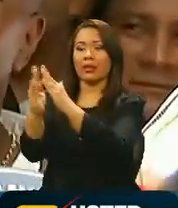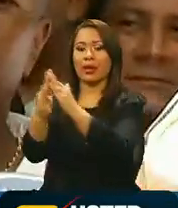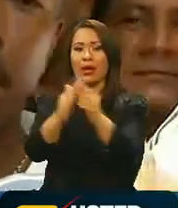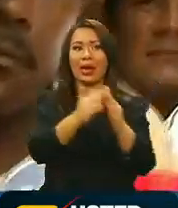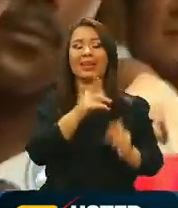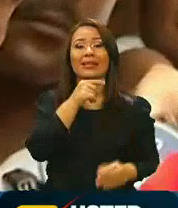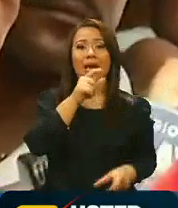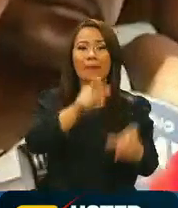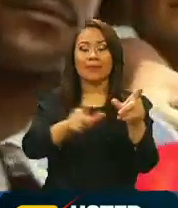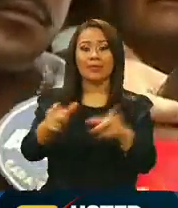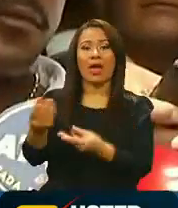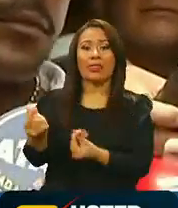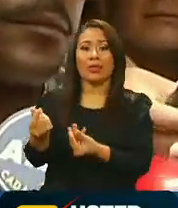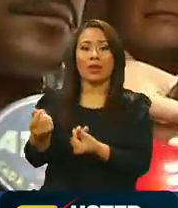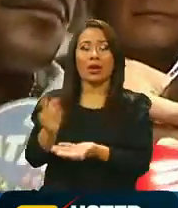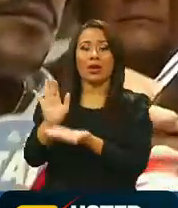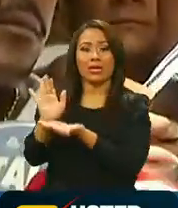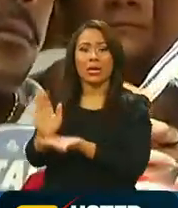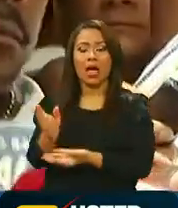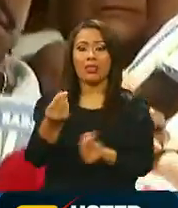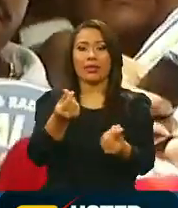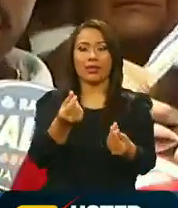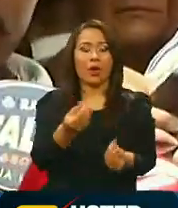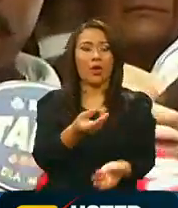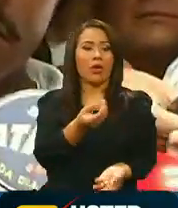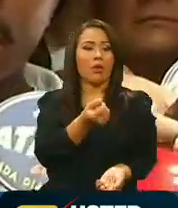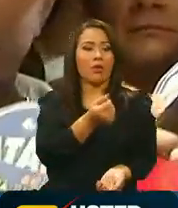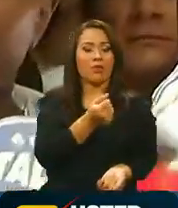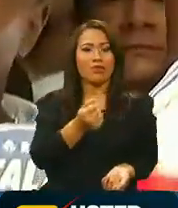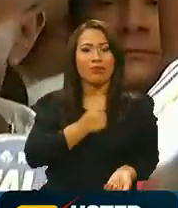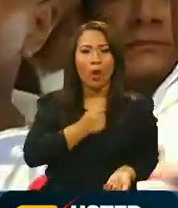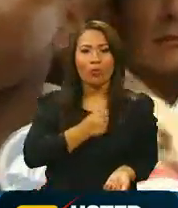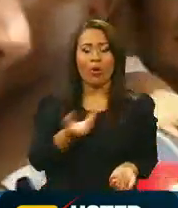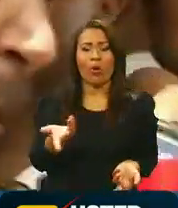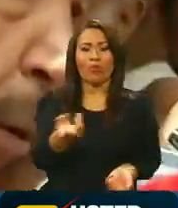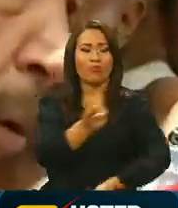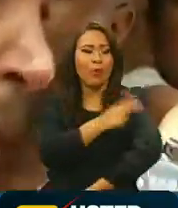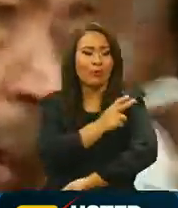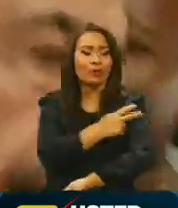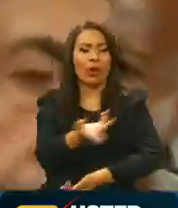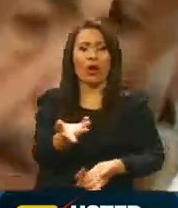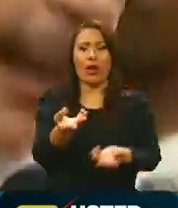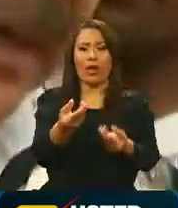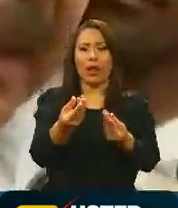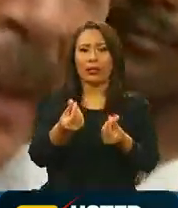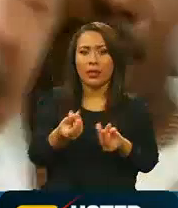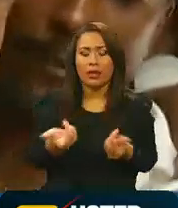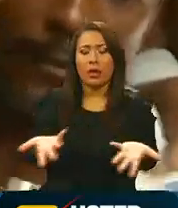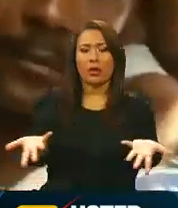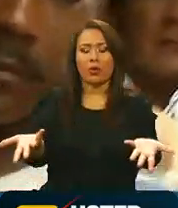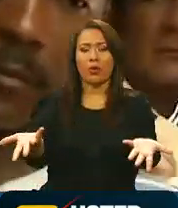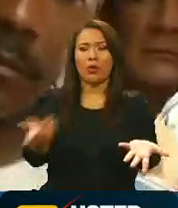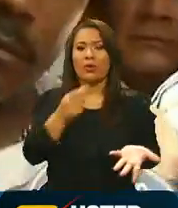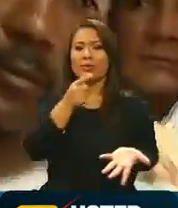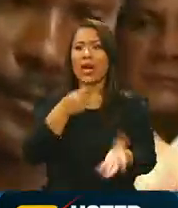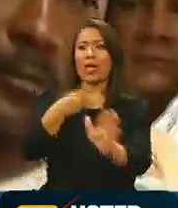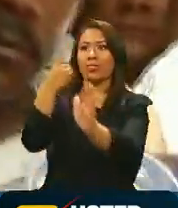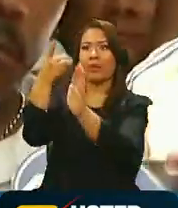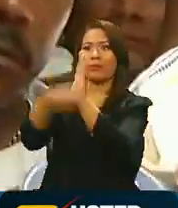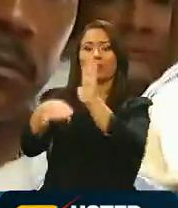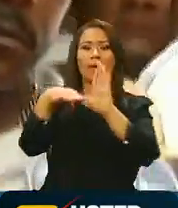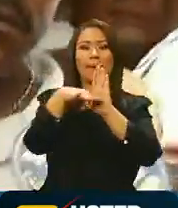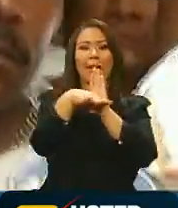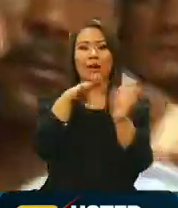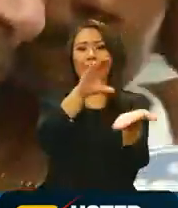los asegurados, de los fondos de los maestros, al dinero que se deposita en el Banco